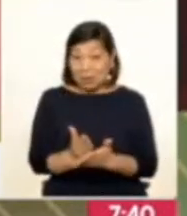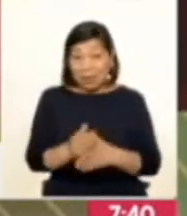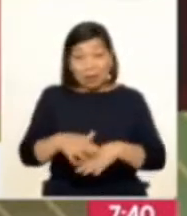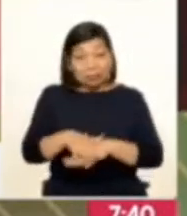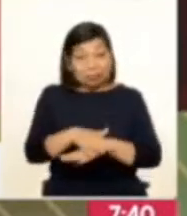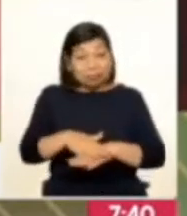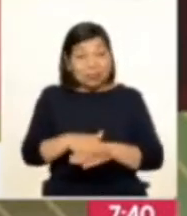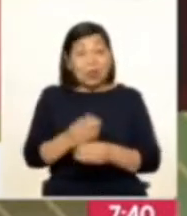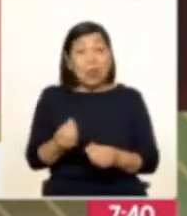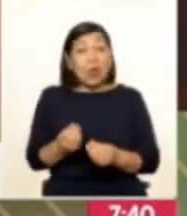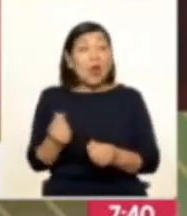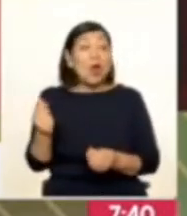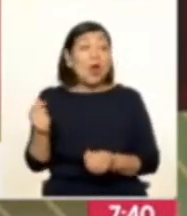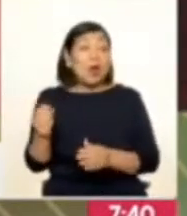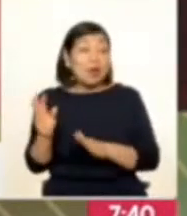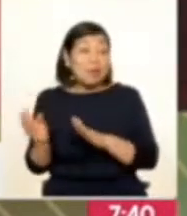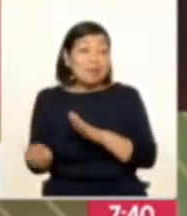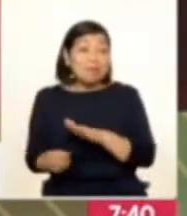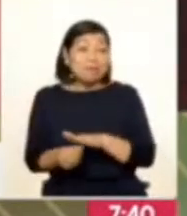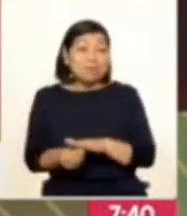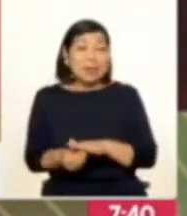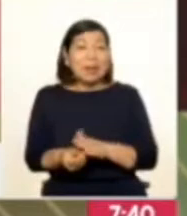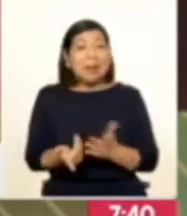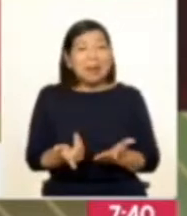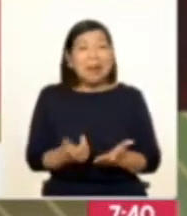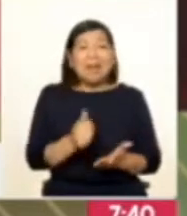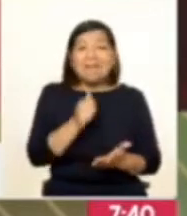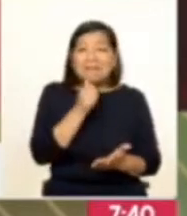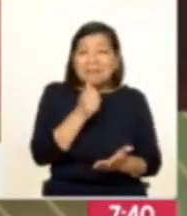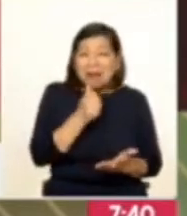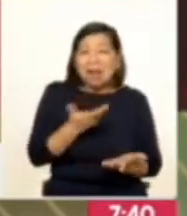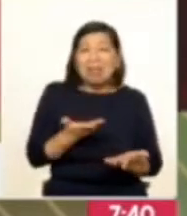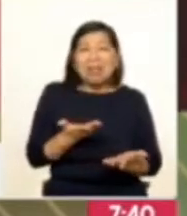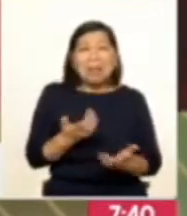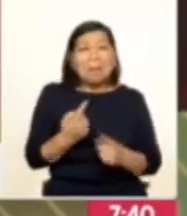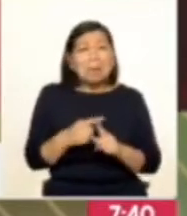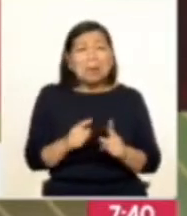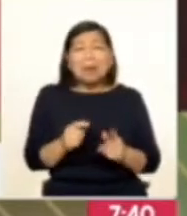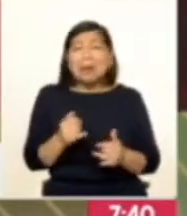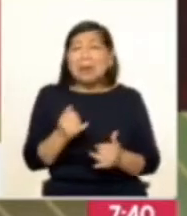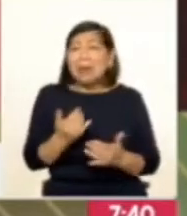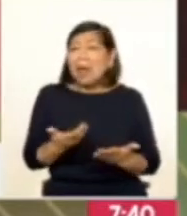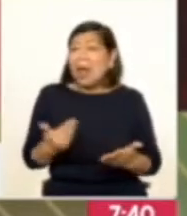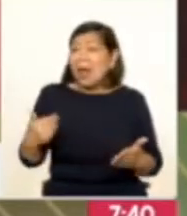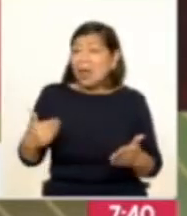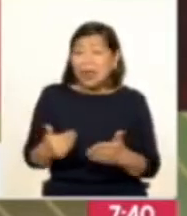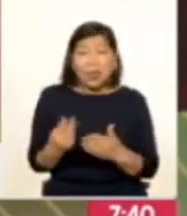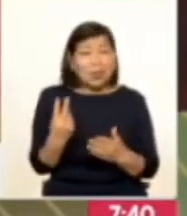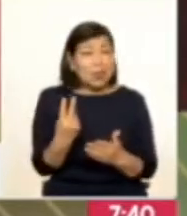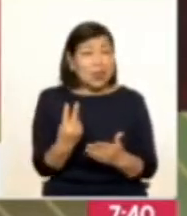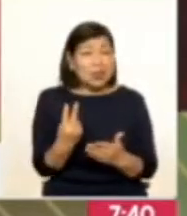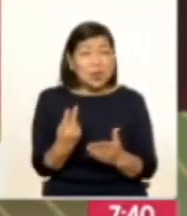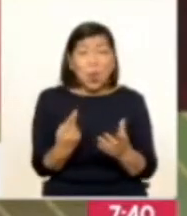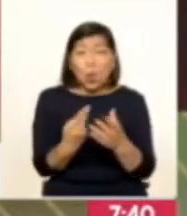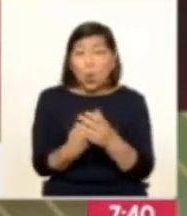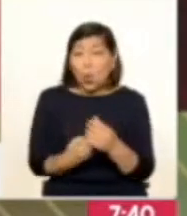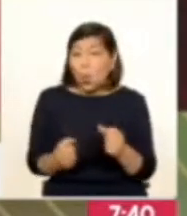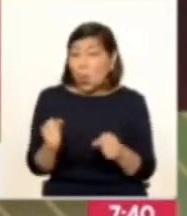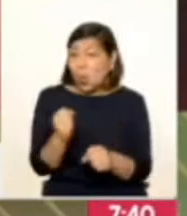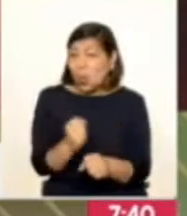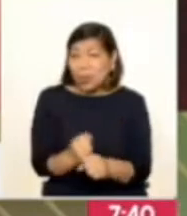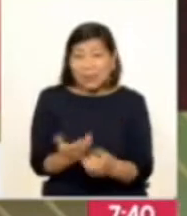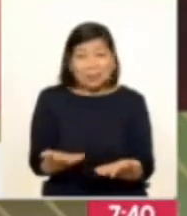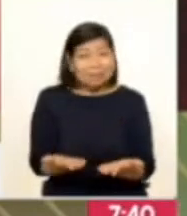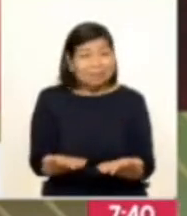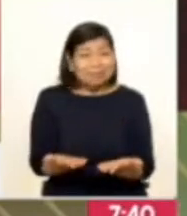administración pública son la corrupción y la ineptitud de la ineficiencia la indolencia que al final ambos se juntan para impedir